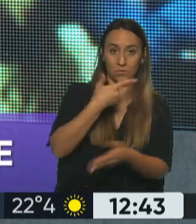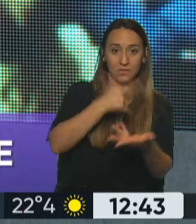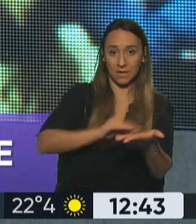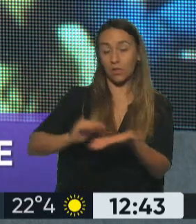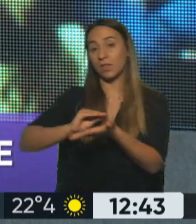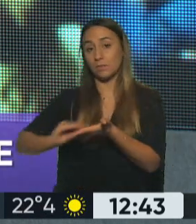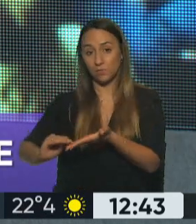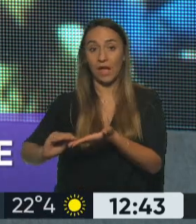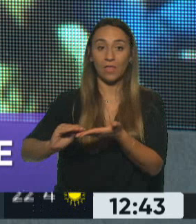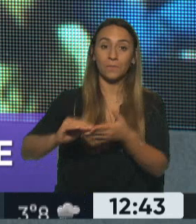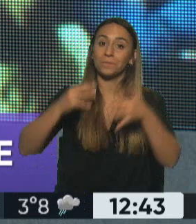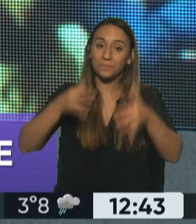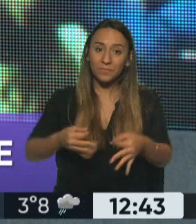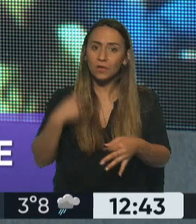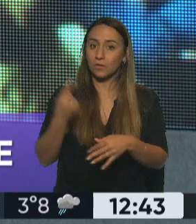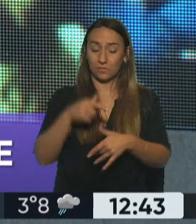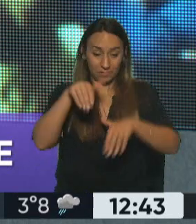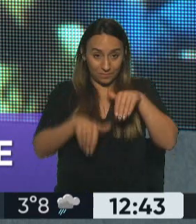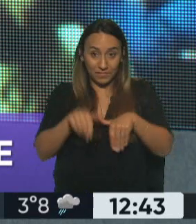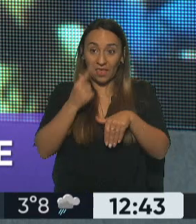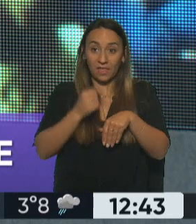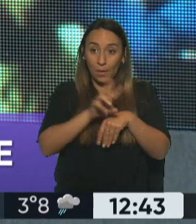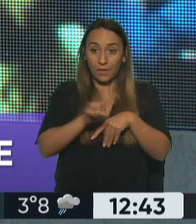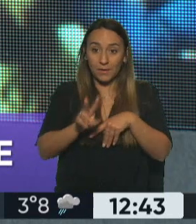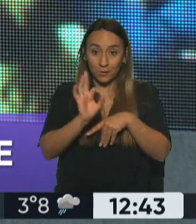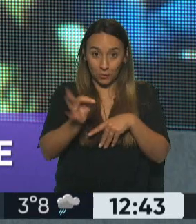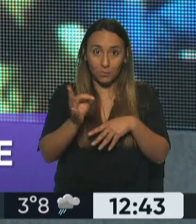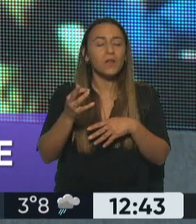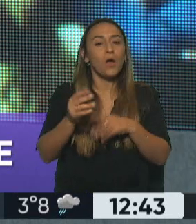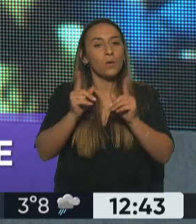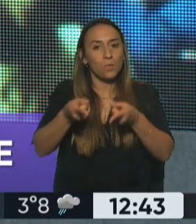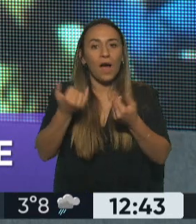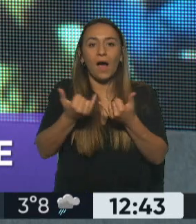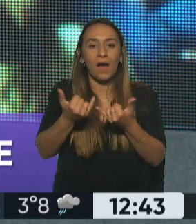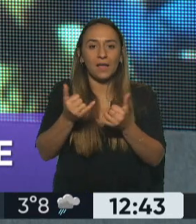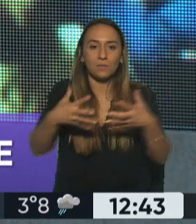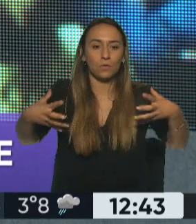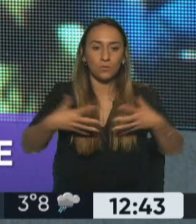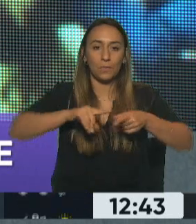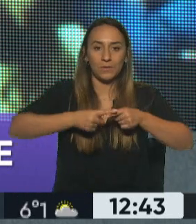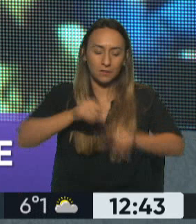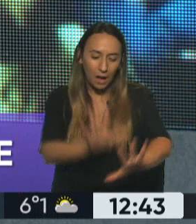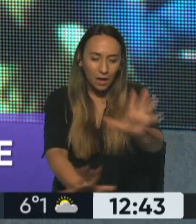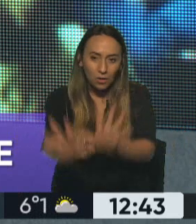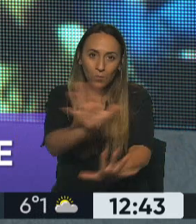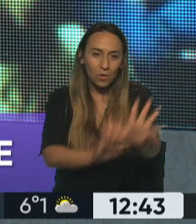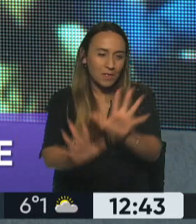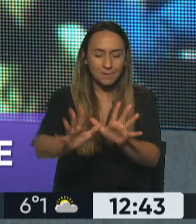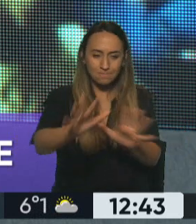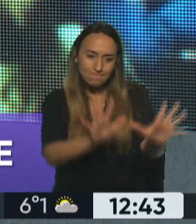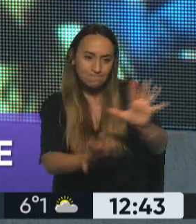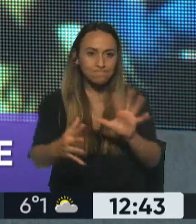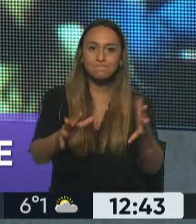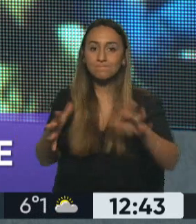senadores, en realidad los elegimos el 22 de octubre, pero hay todo un reacomodamiento de las fuerzas políticas que va a tener impacto claro en el